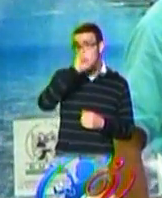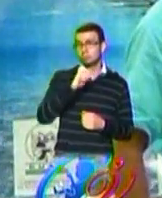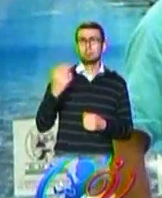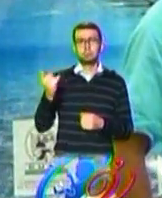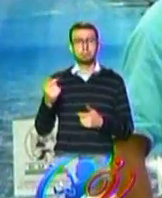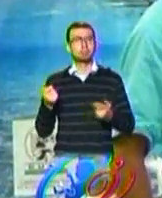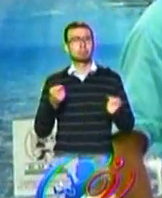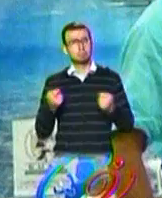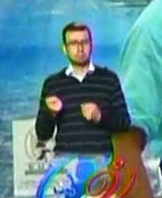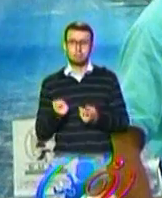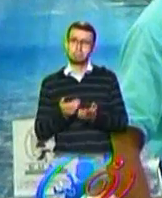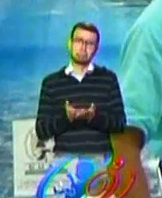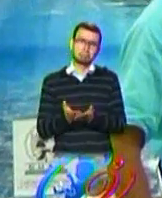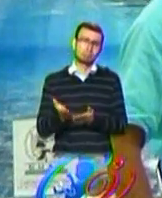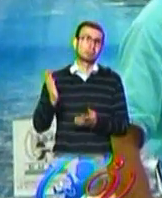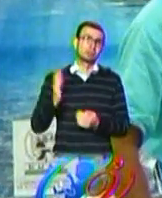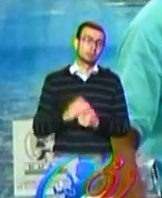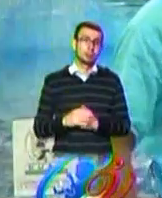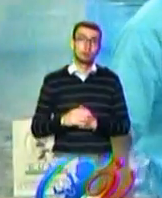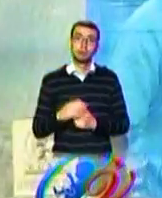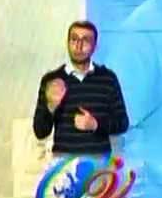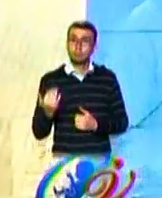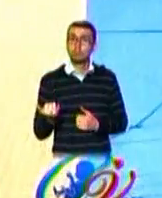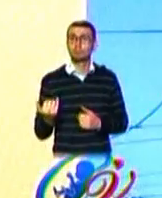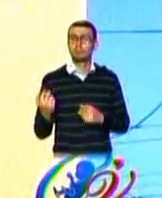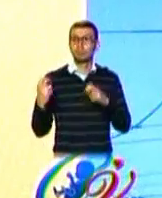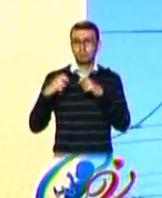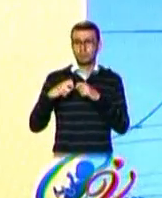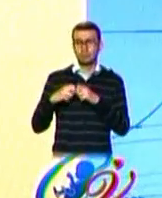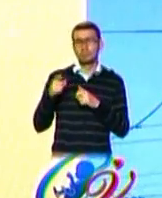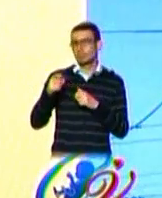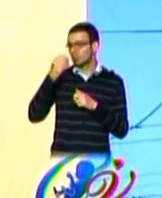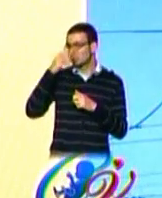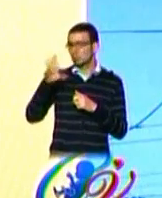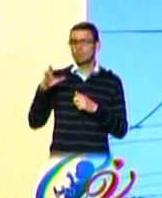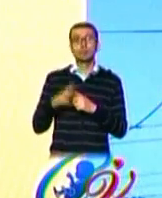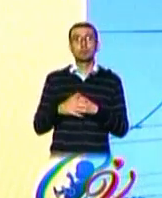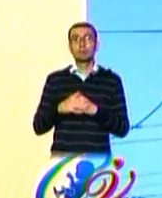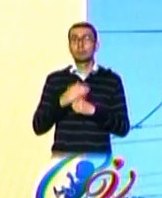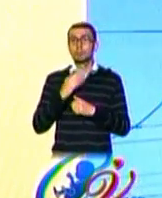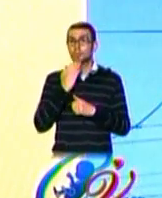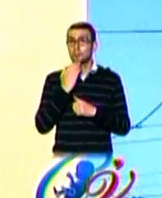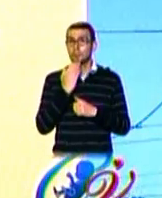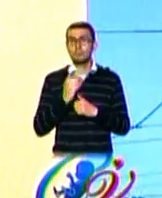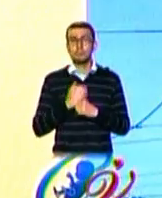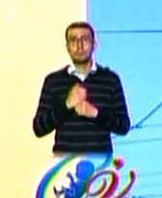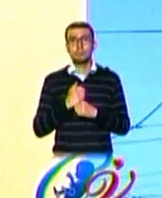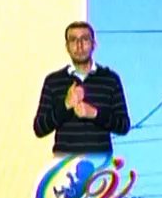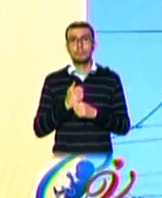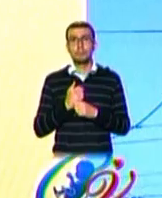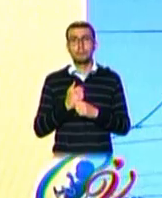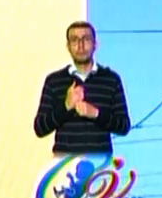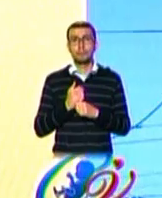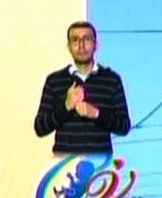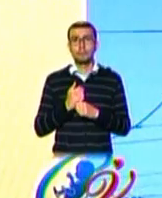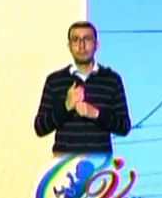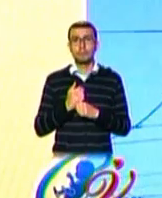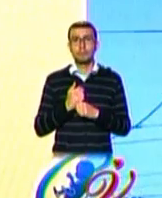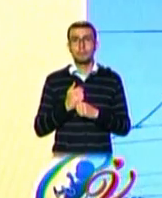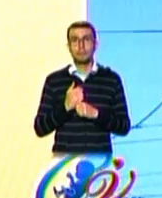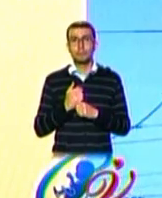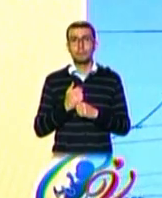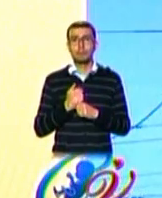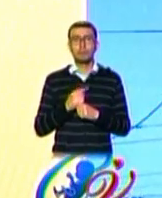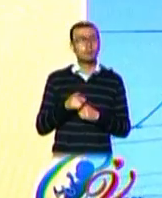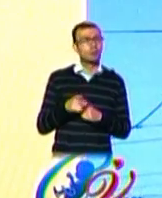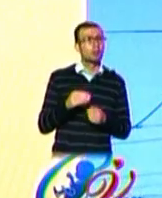van presentando. Estos equipos son altamente contaminantes. Yo veía a la doctora hoy que hablaba de bioenergética, tenía las barras. Nosotros tenemos unos